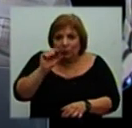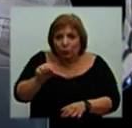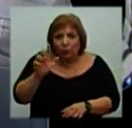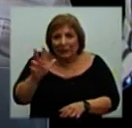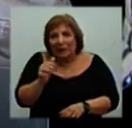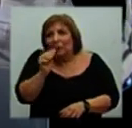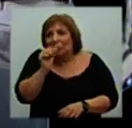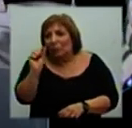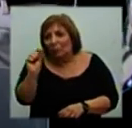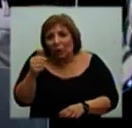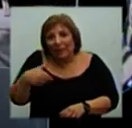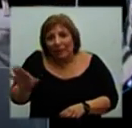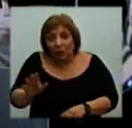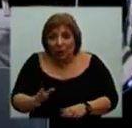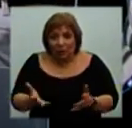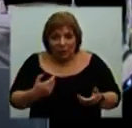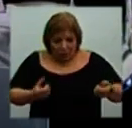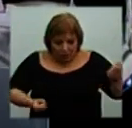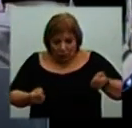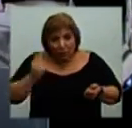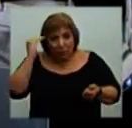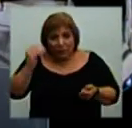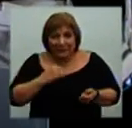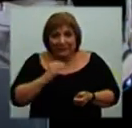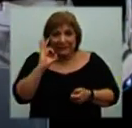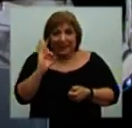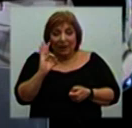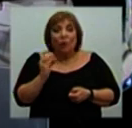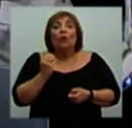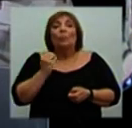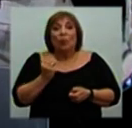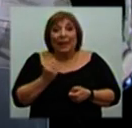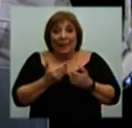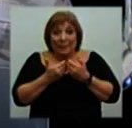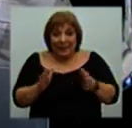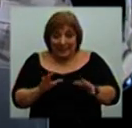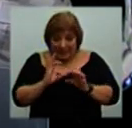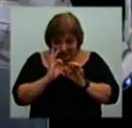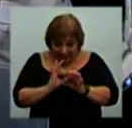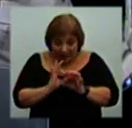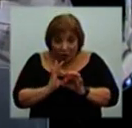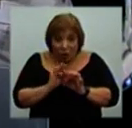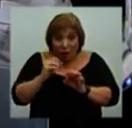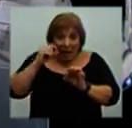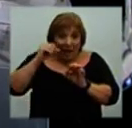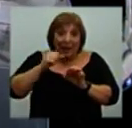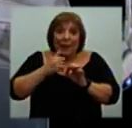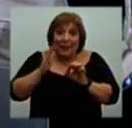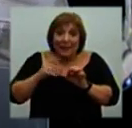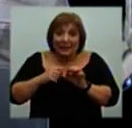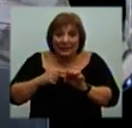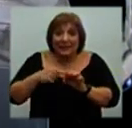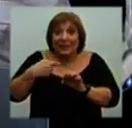poquito cuando en realidad un conductor profesional tiene cero porque a a partir de cero digamos empiezan los efectos